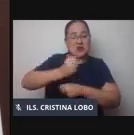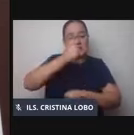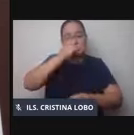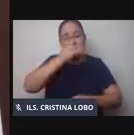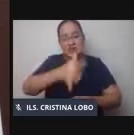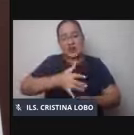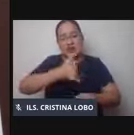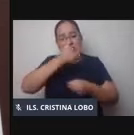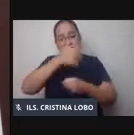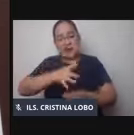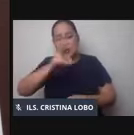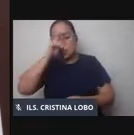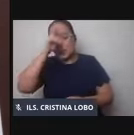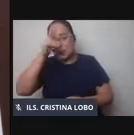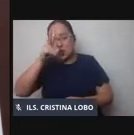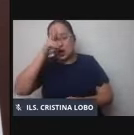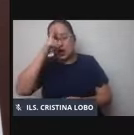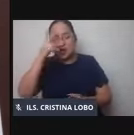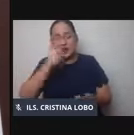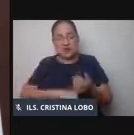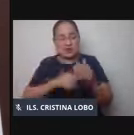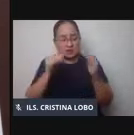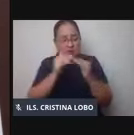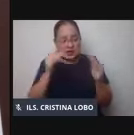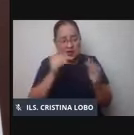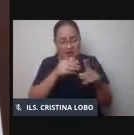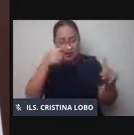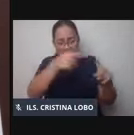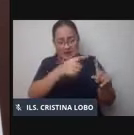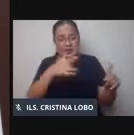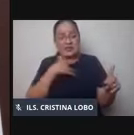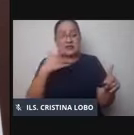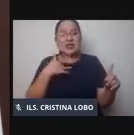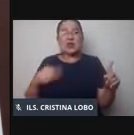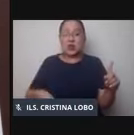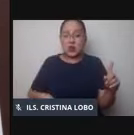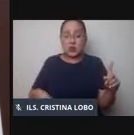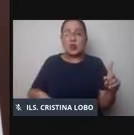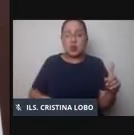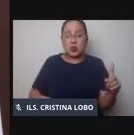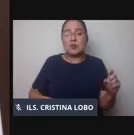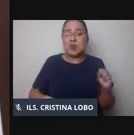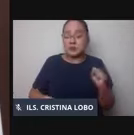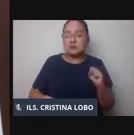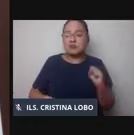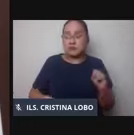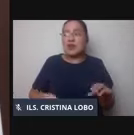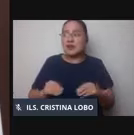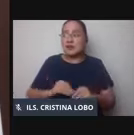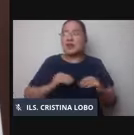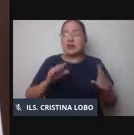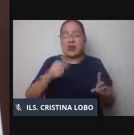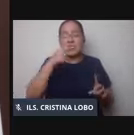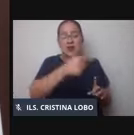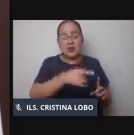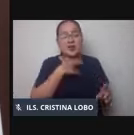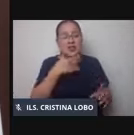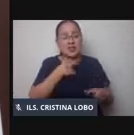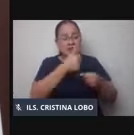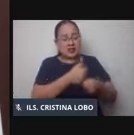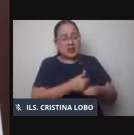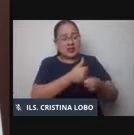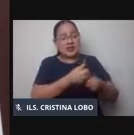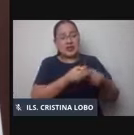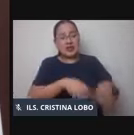intrafamiliar. Bueno, pues claro que se genera un sentimiento de culpa, por supuesto. Está en un proceso de victimización o se